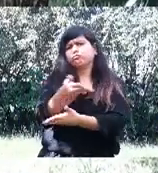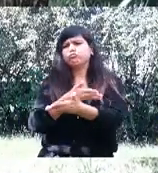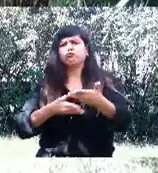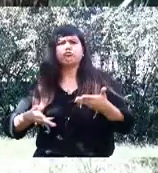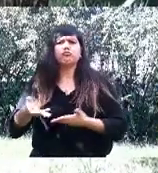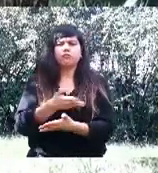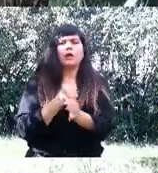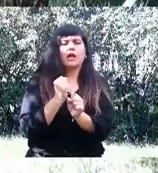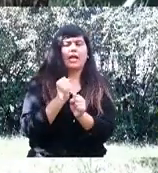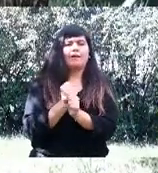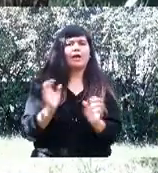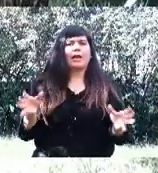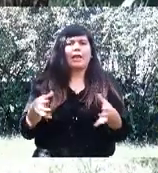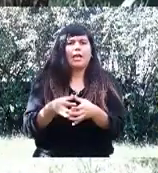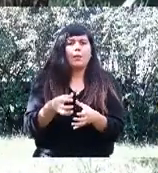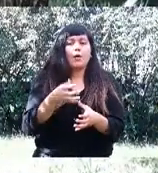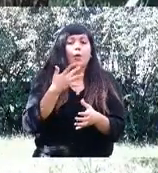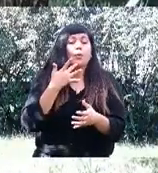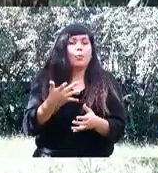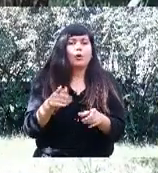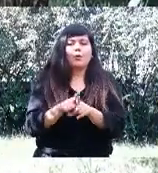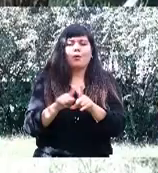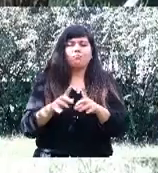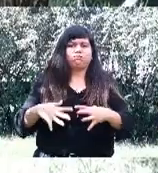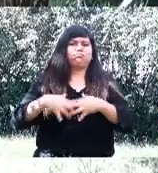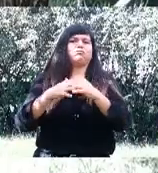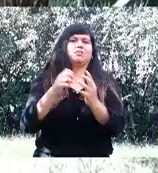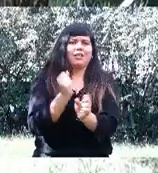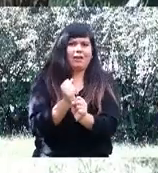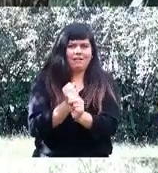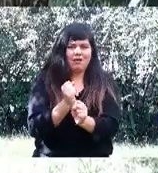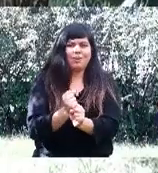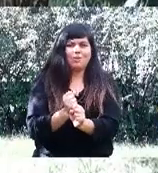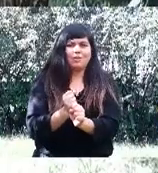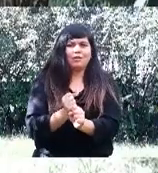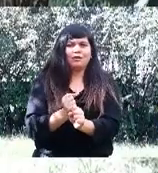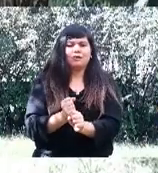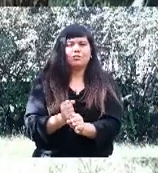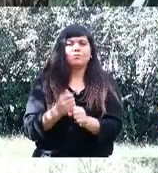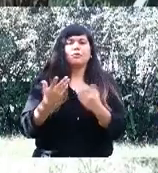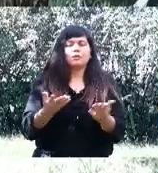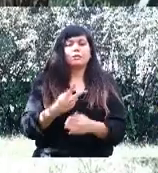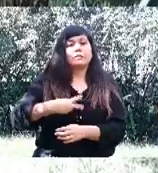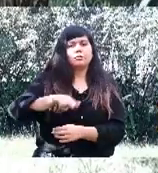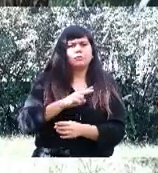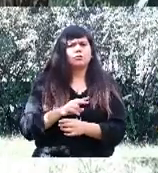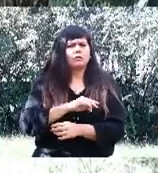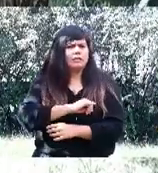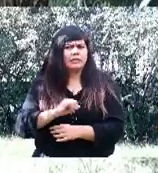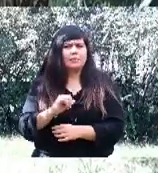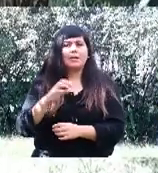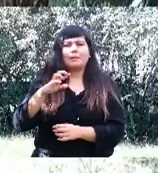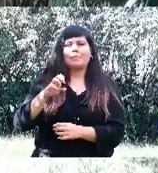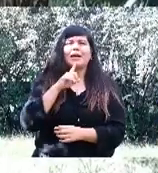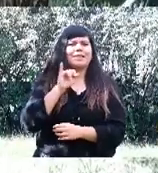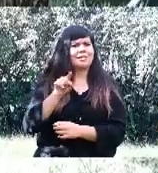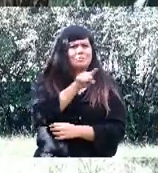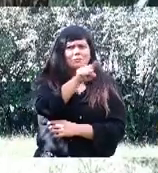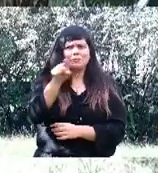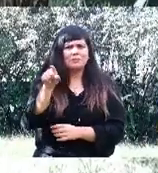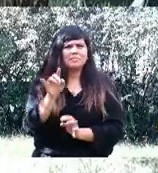trabaja en equipos la discusión porque el trabajo por lo tanto nosotros estábamos constantemente ahí está la